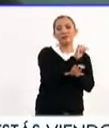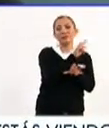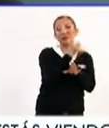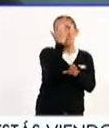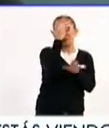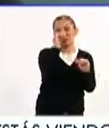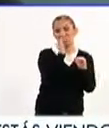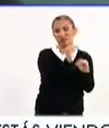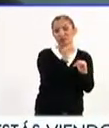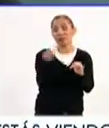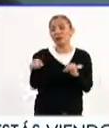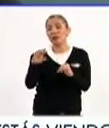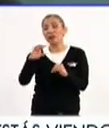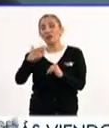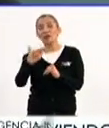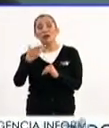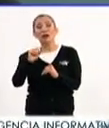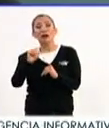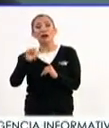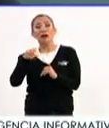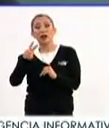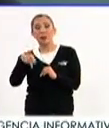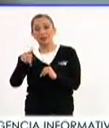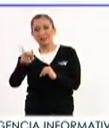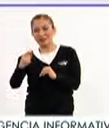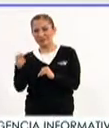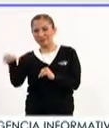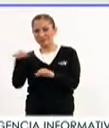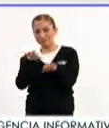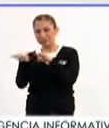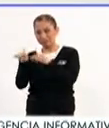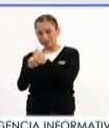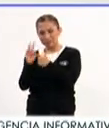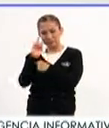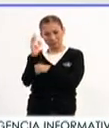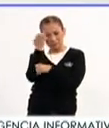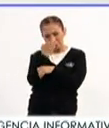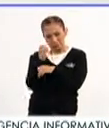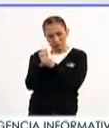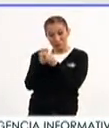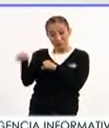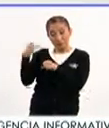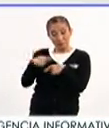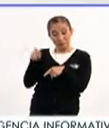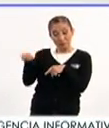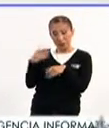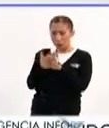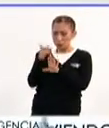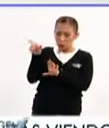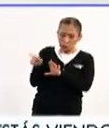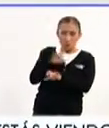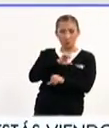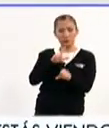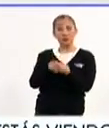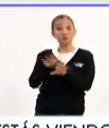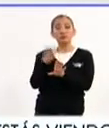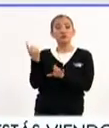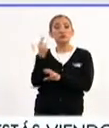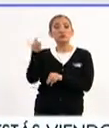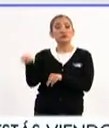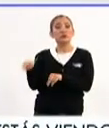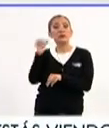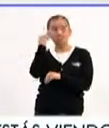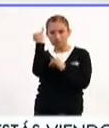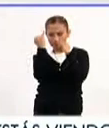conoció. Hawking estuvo trabajando en ese tipo de problemas y fue una persona que se singularizó por el hecho de